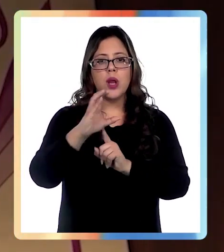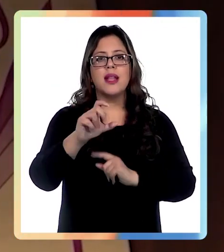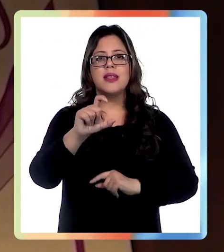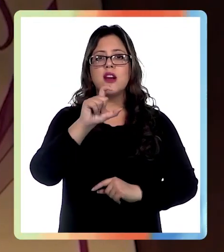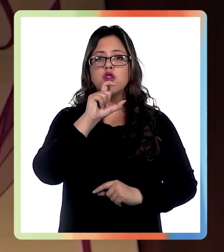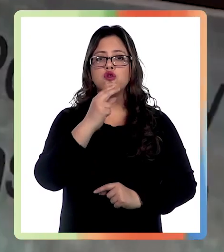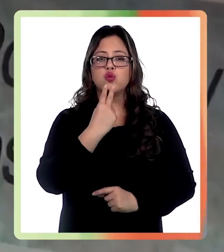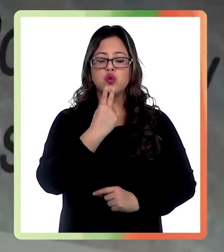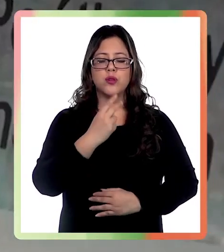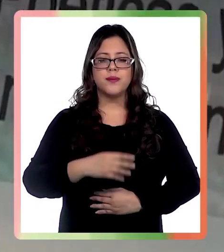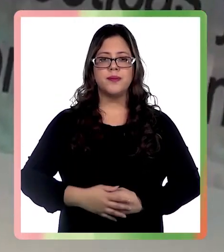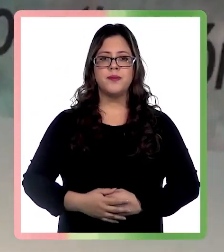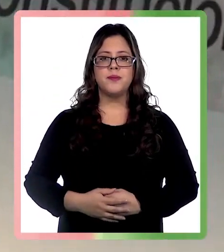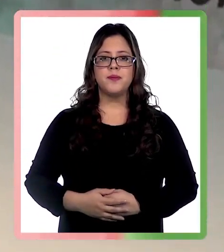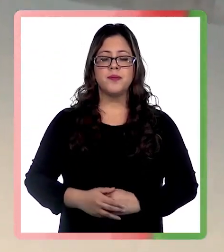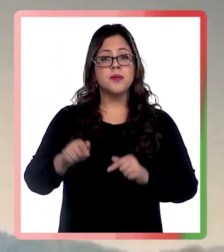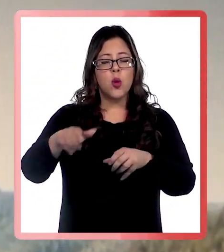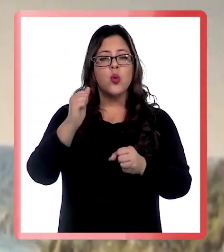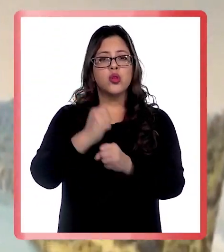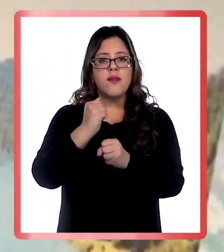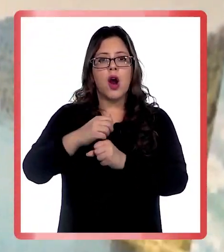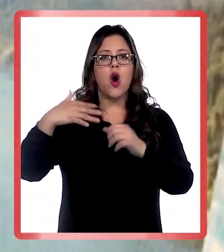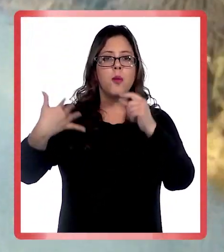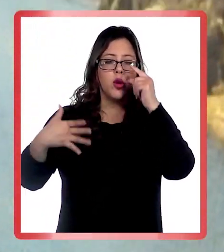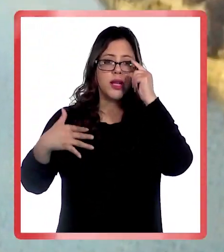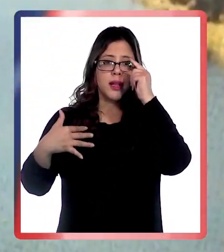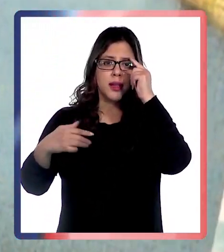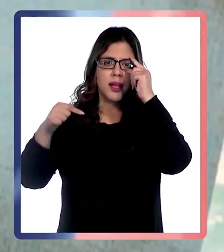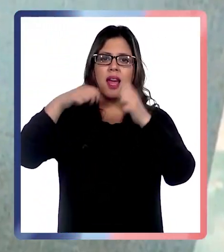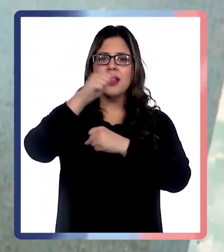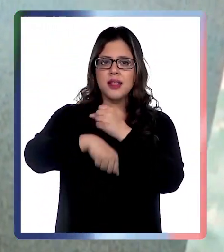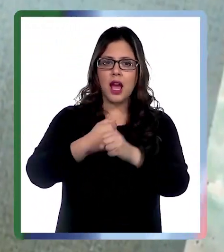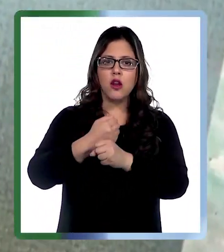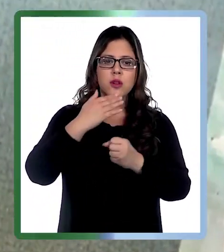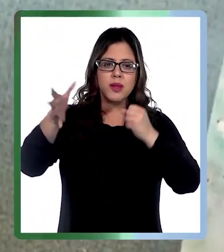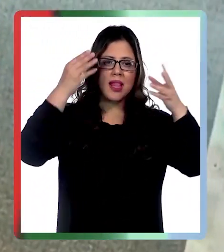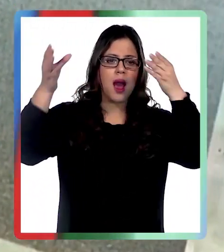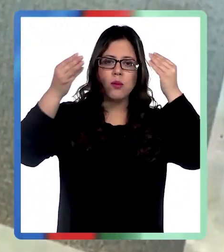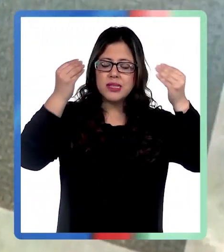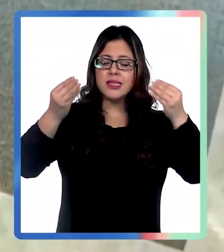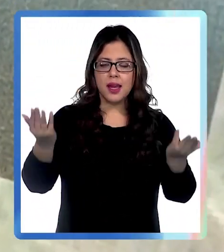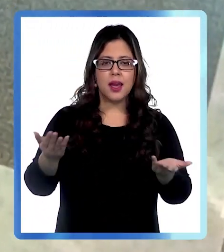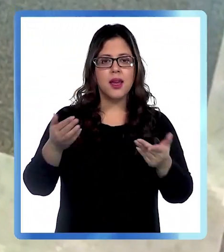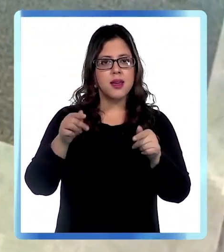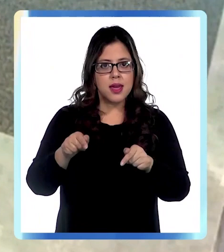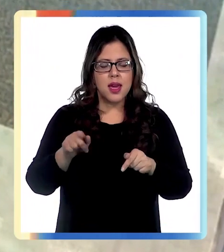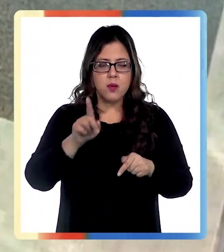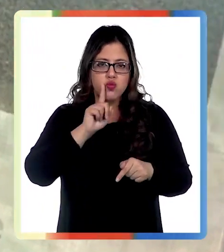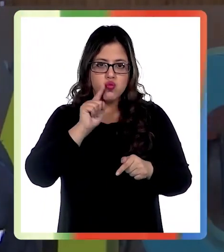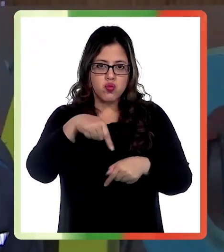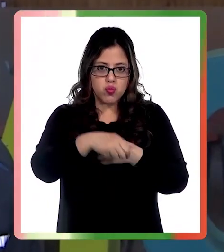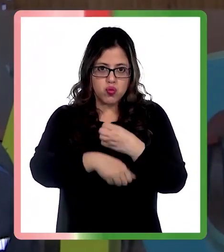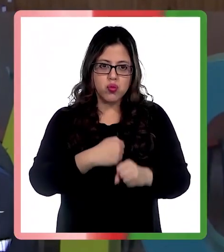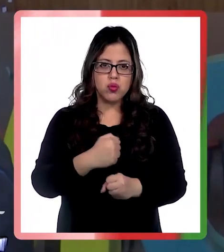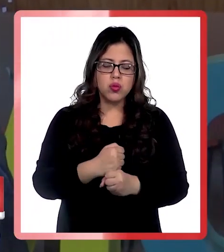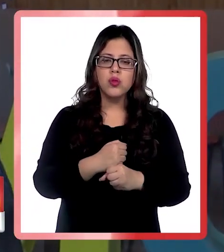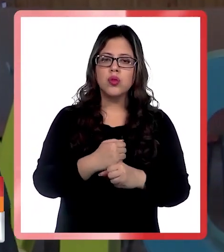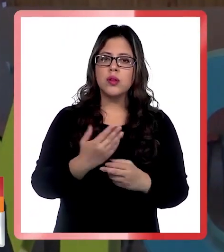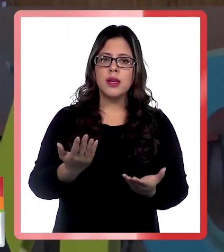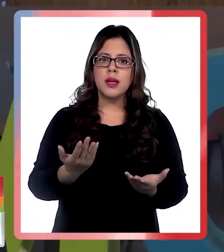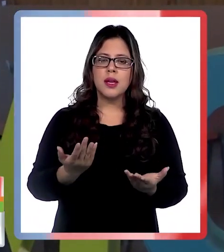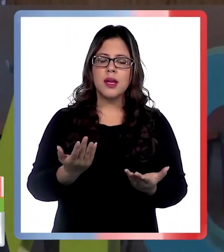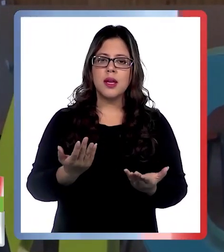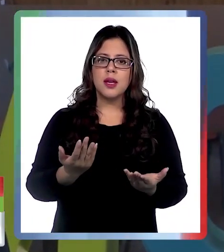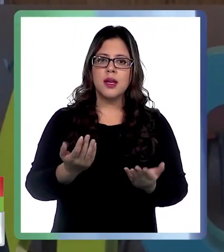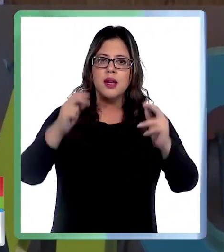una variada cartelera preparada por la corporación cultural de Constitución ha sido un trabajo intenso durante el año y también de mucho